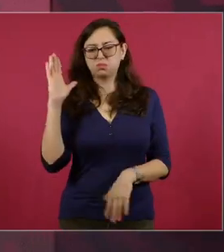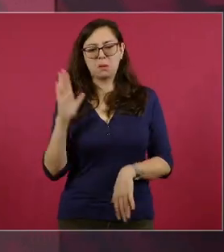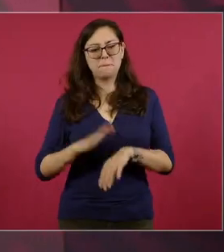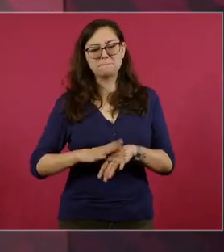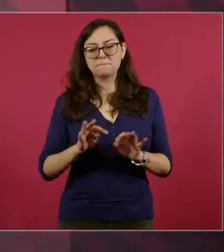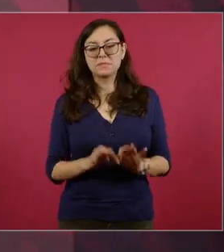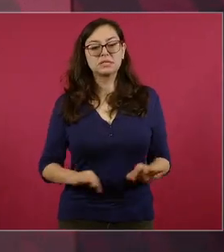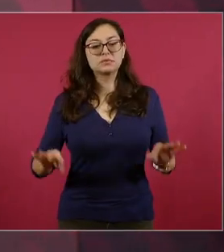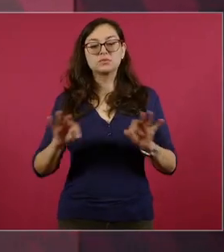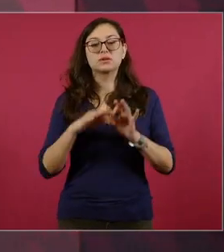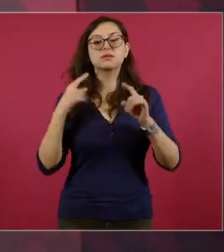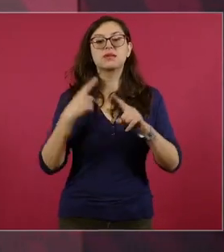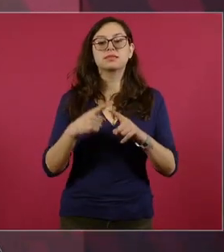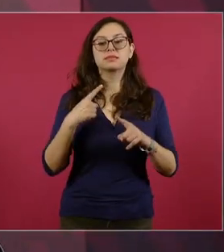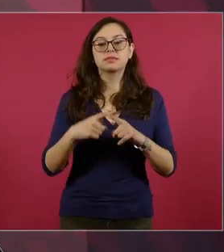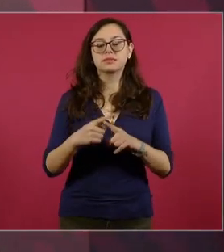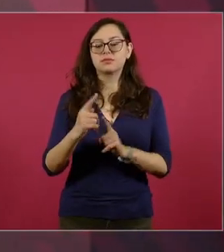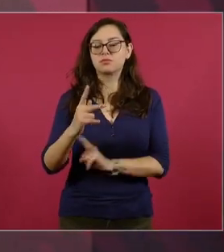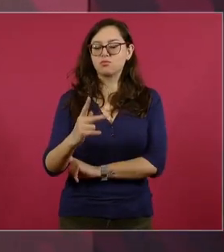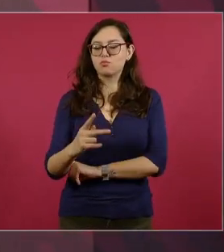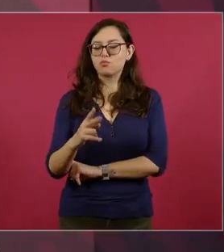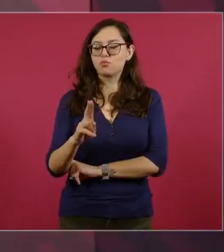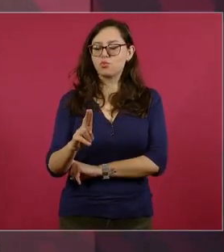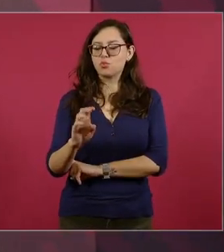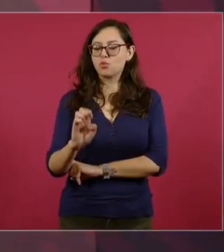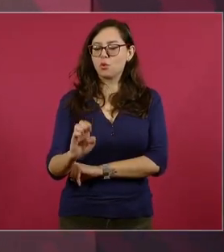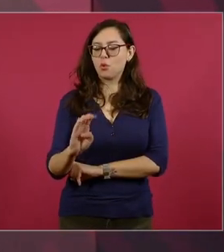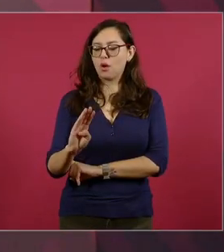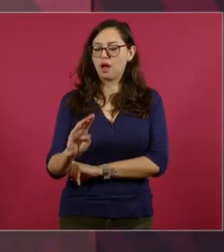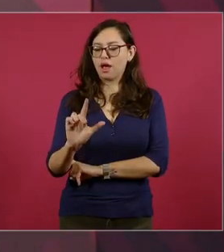importante, influyente, es el pueblo.